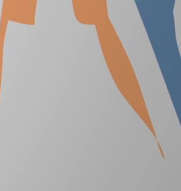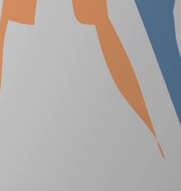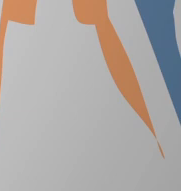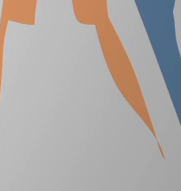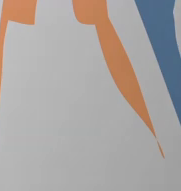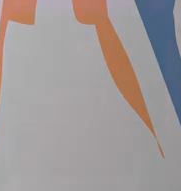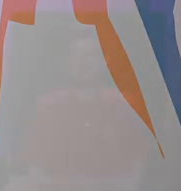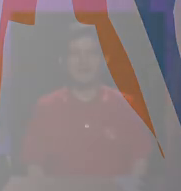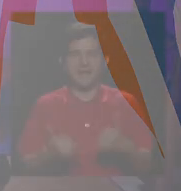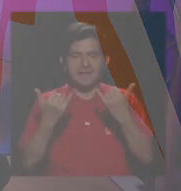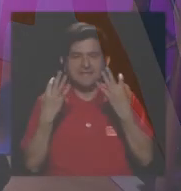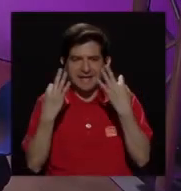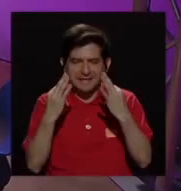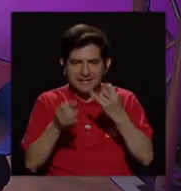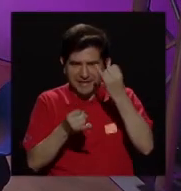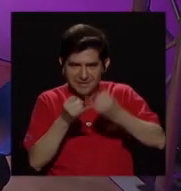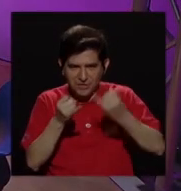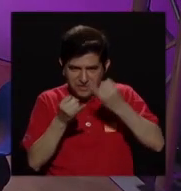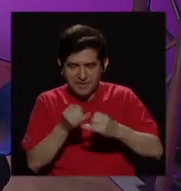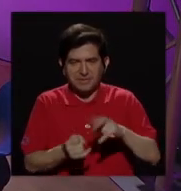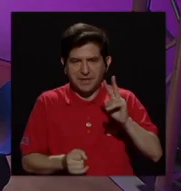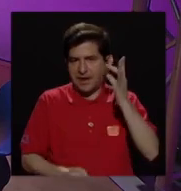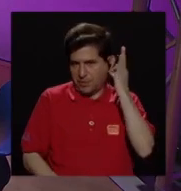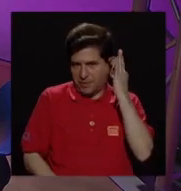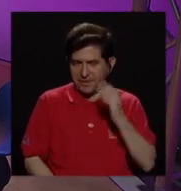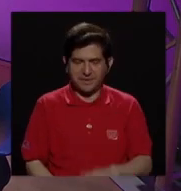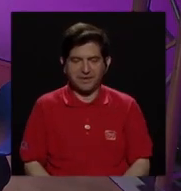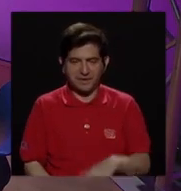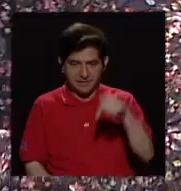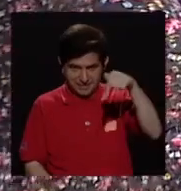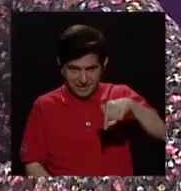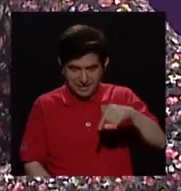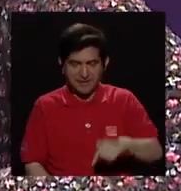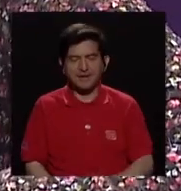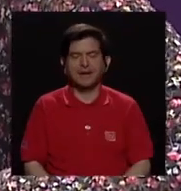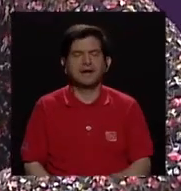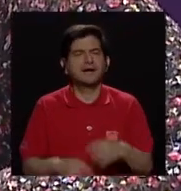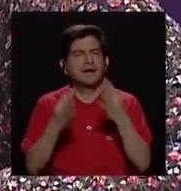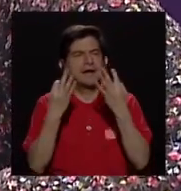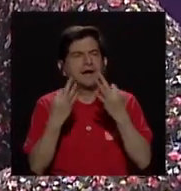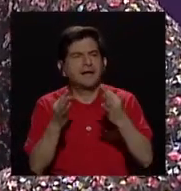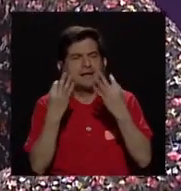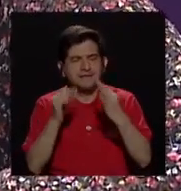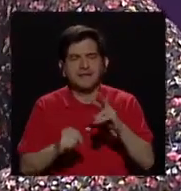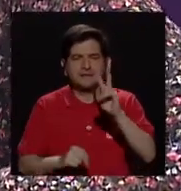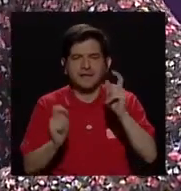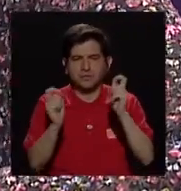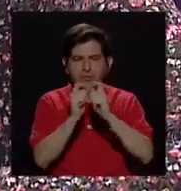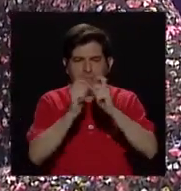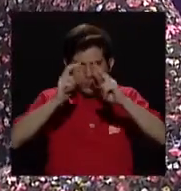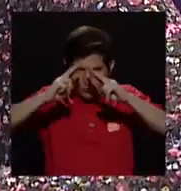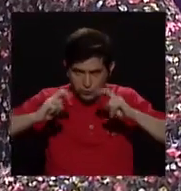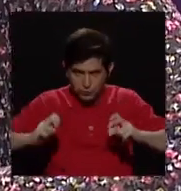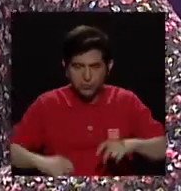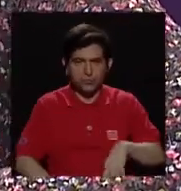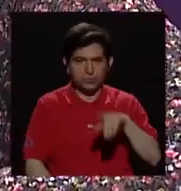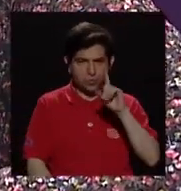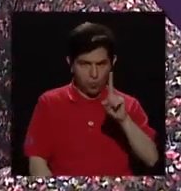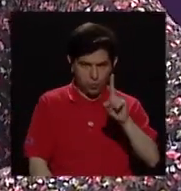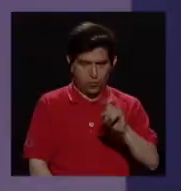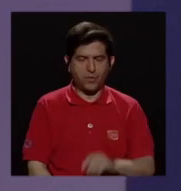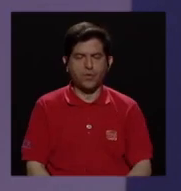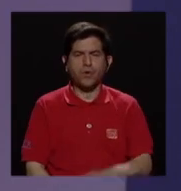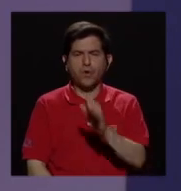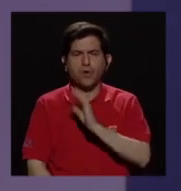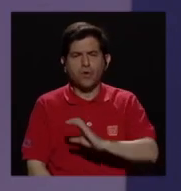Bueno, ya para ir cerrando, compañeras, vamos a como les mencionaba, tratar dos puntos. Uno, Ana, ¿qué tipo